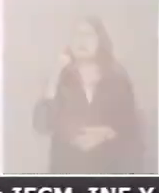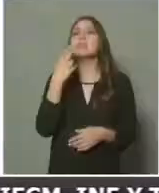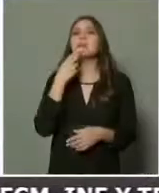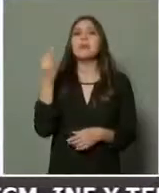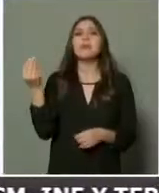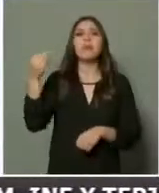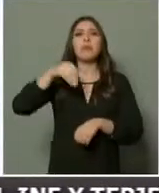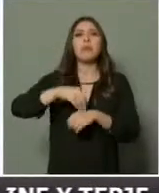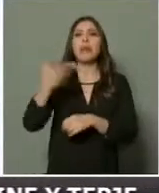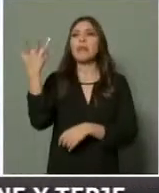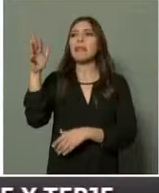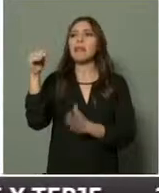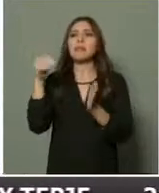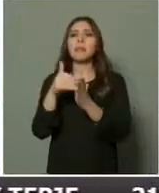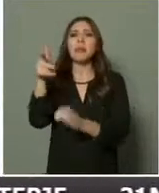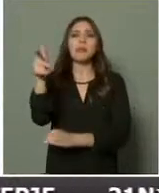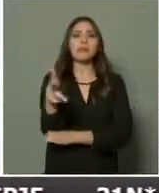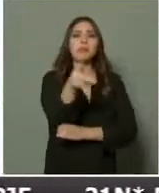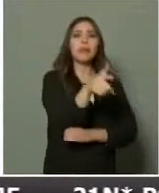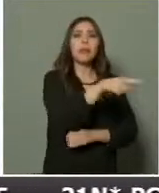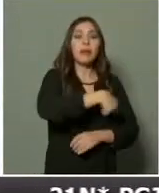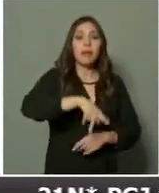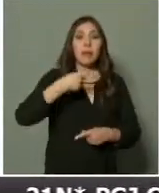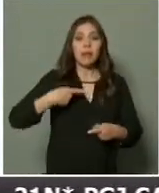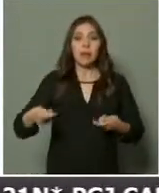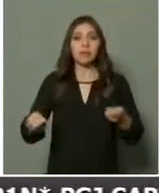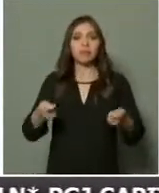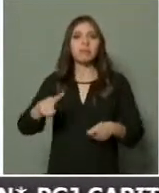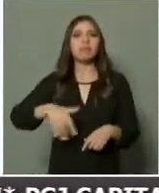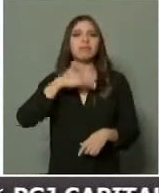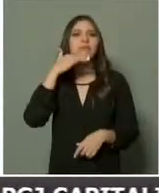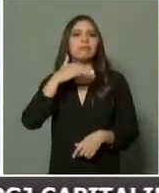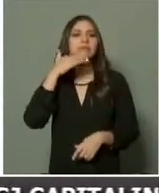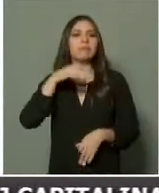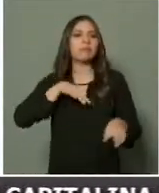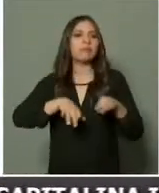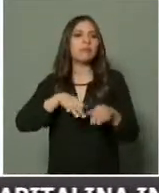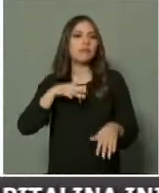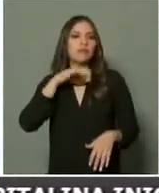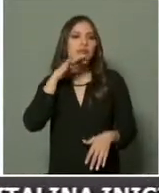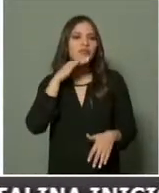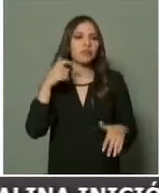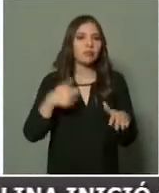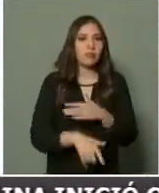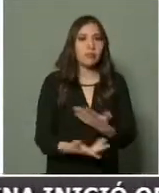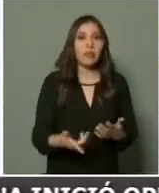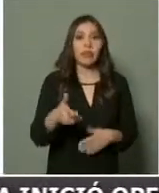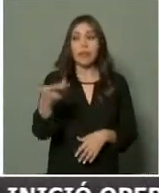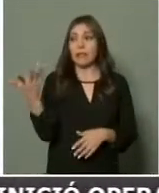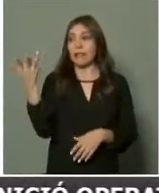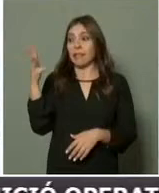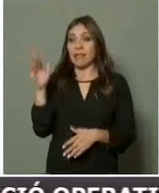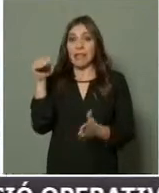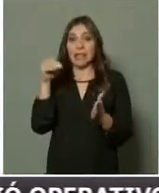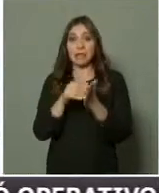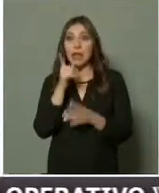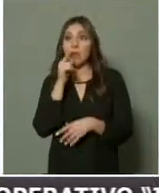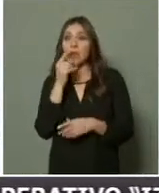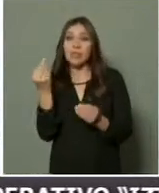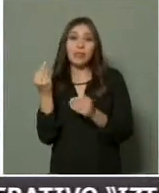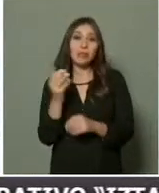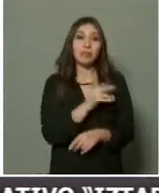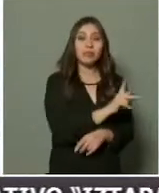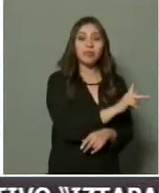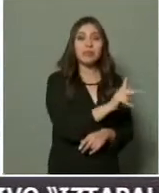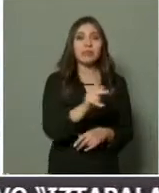sueldo. Durante su intervención, José Alejandro Kim, del Partido Humanista, se comprometió a crear una fiscalía ciudadana que evalúe a los policías.